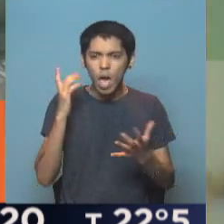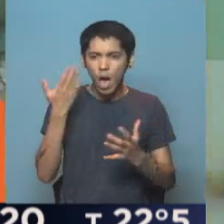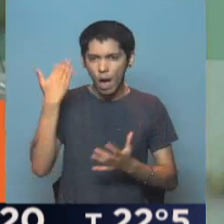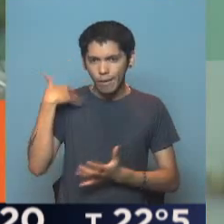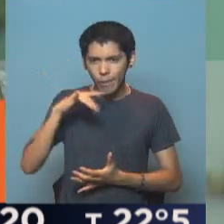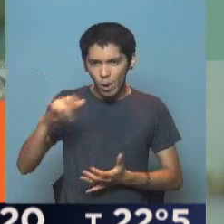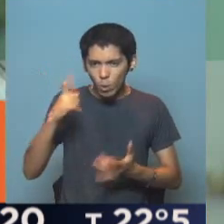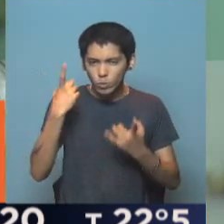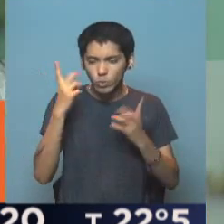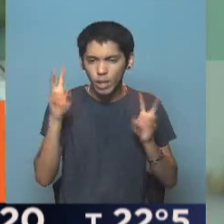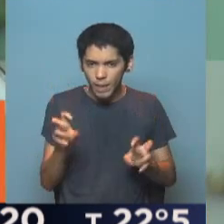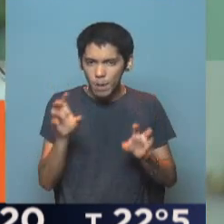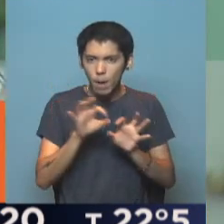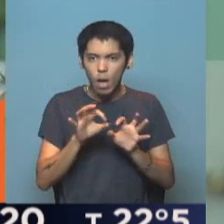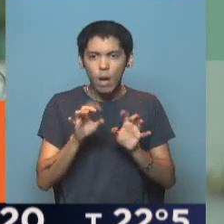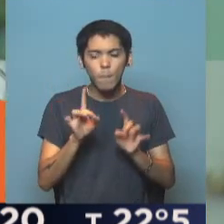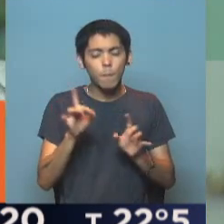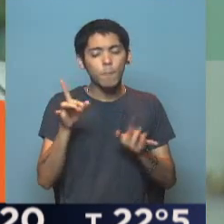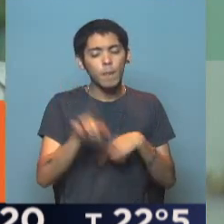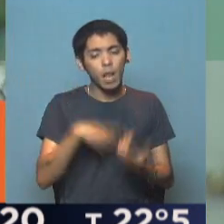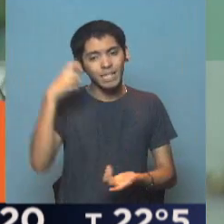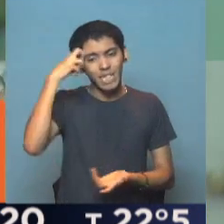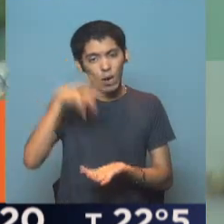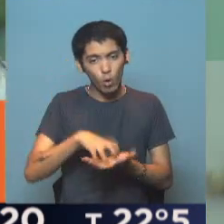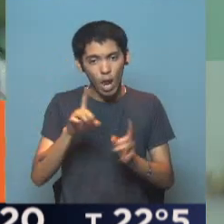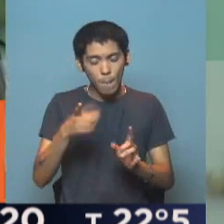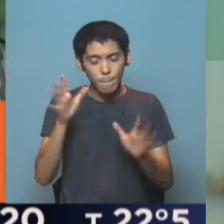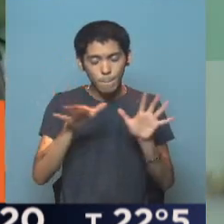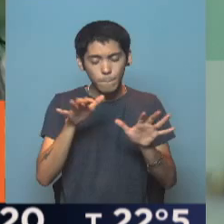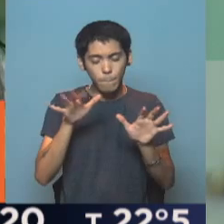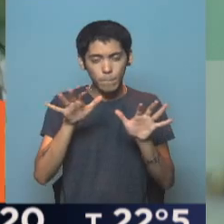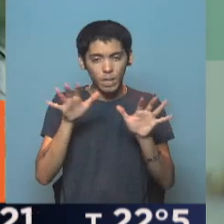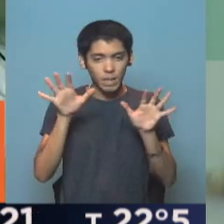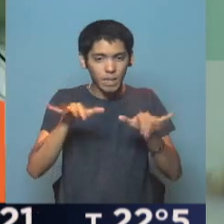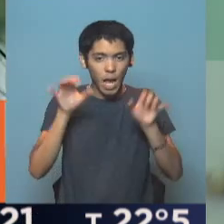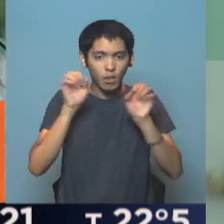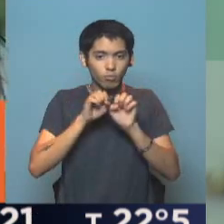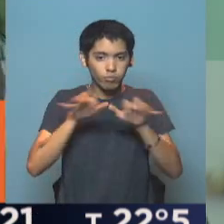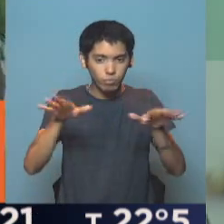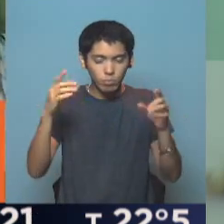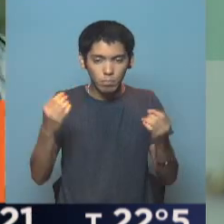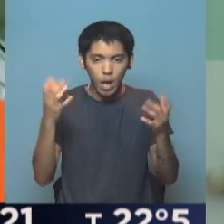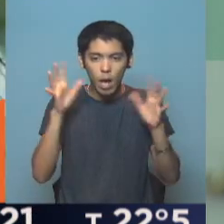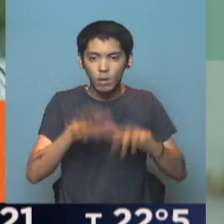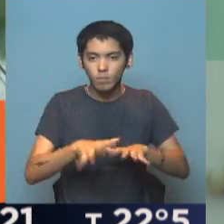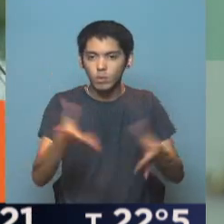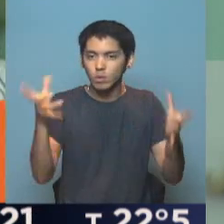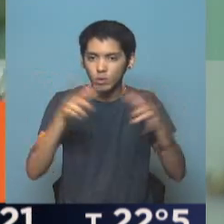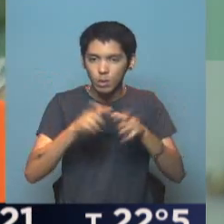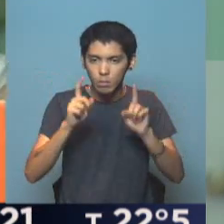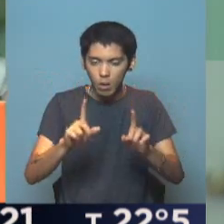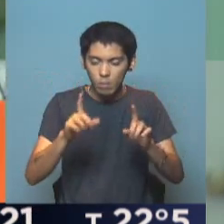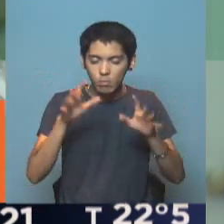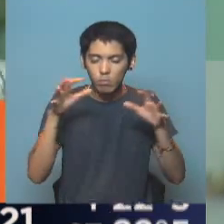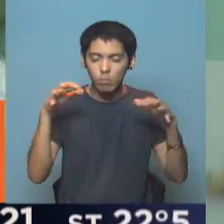tarde estamos convocando a los tribunales para hacer una movilización, una concentración ahí, justamente para visibilizar